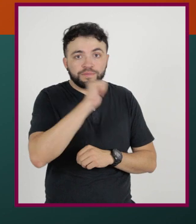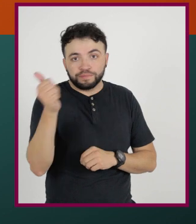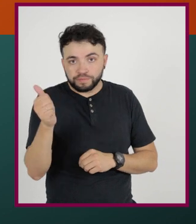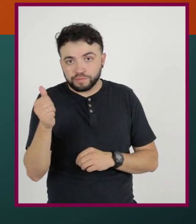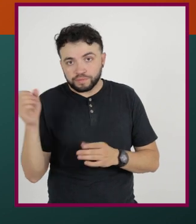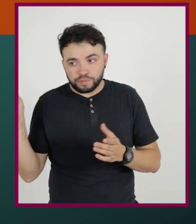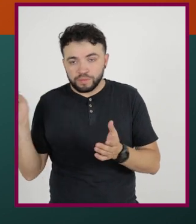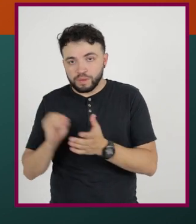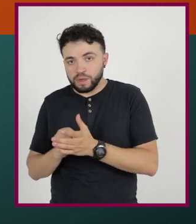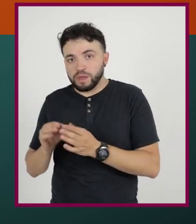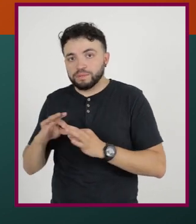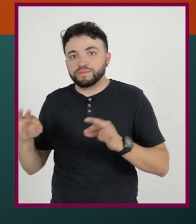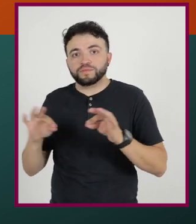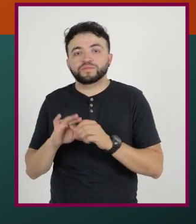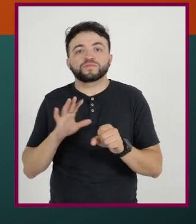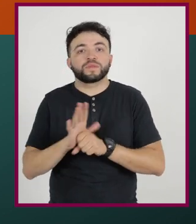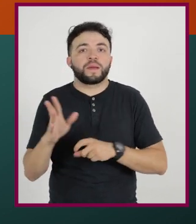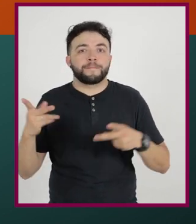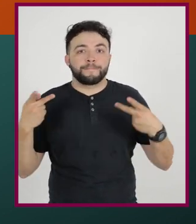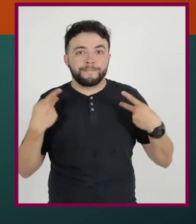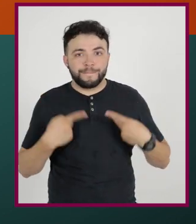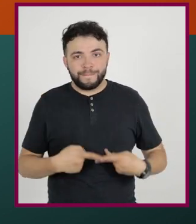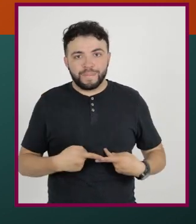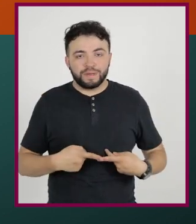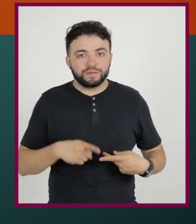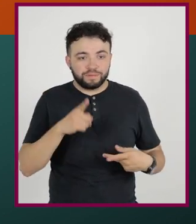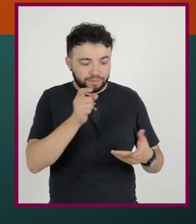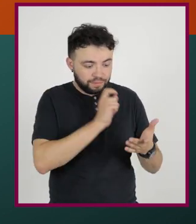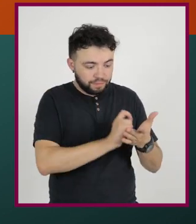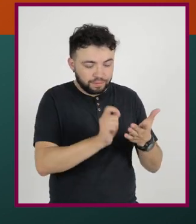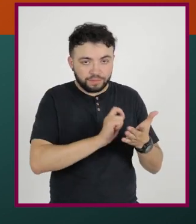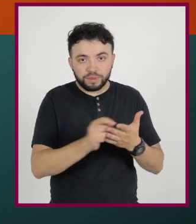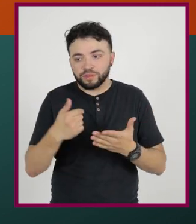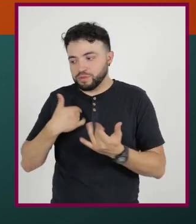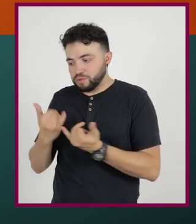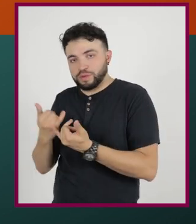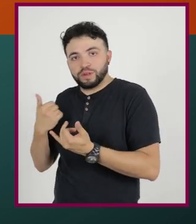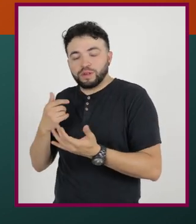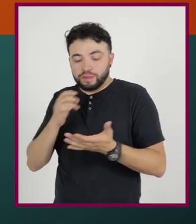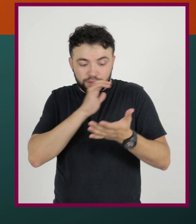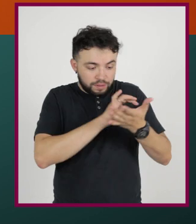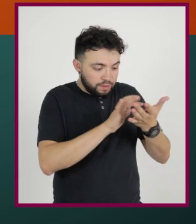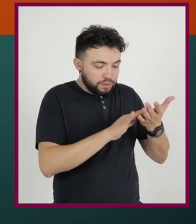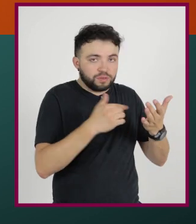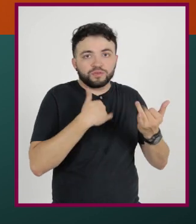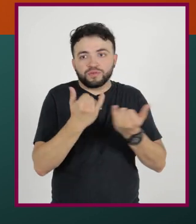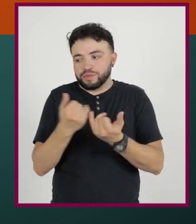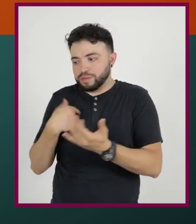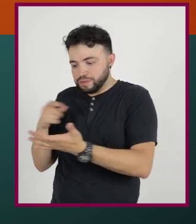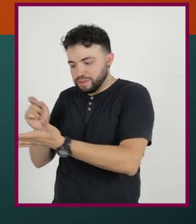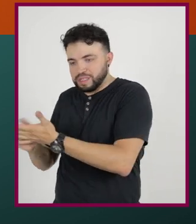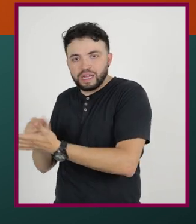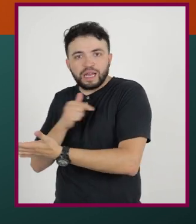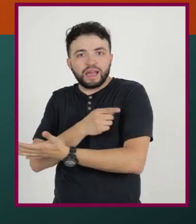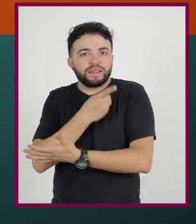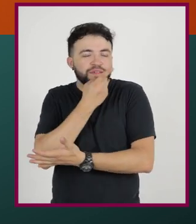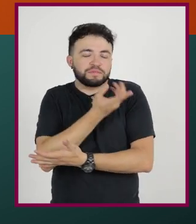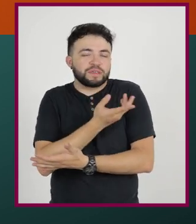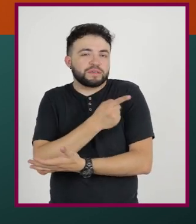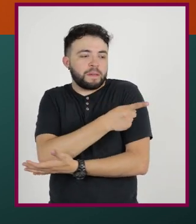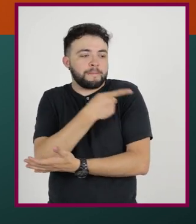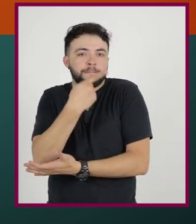Otro elemento fundamental son los personajes. Se describen y analizan los personajes principales y secundarios del